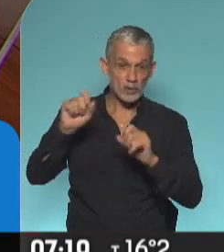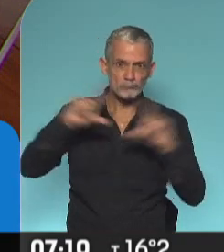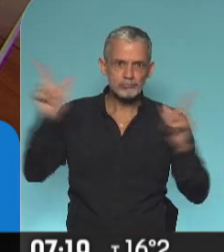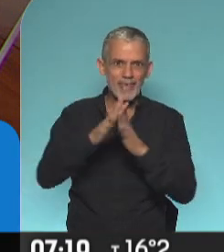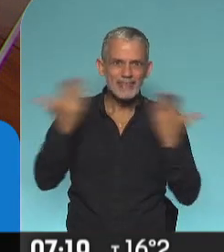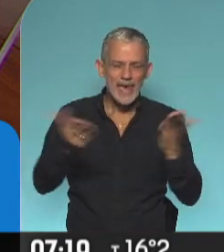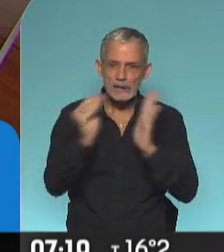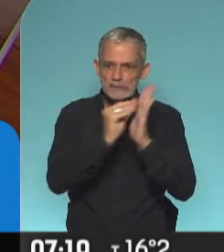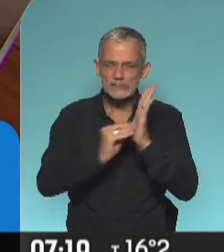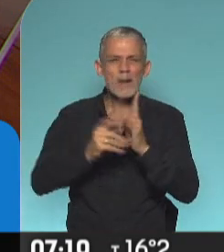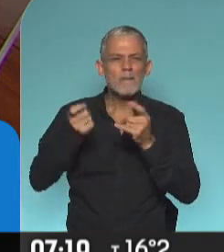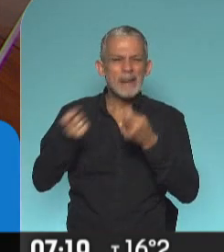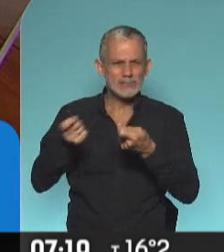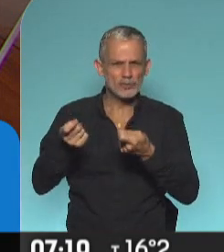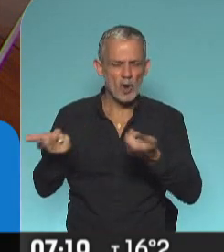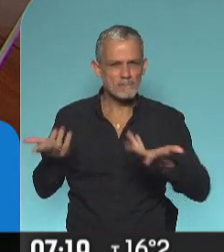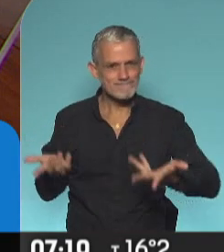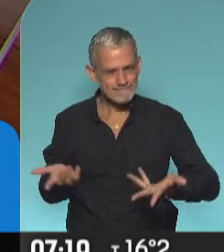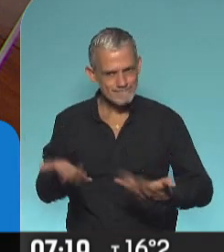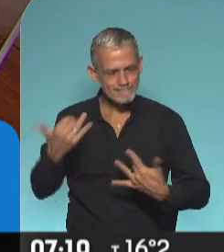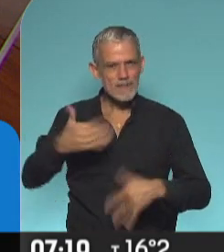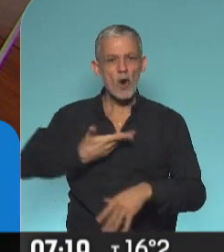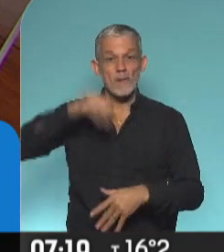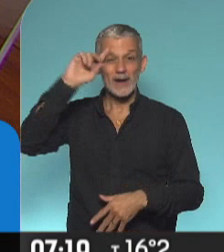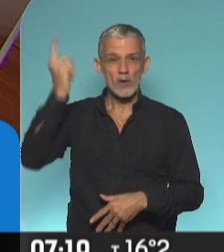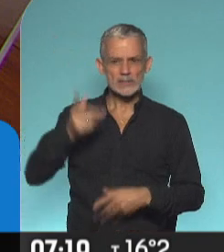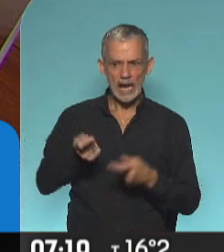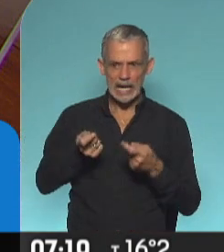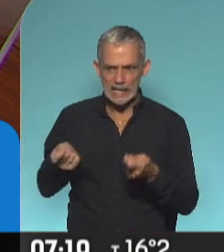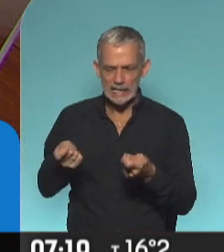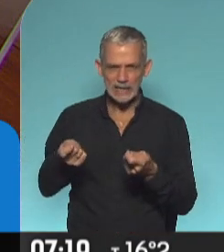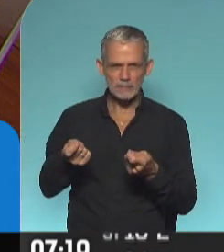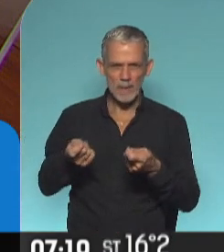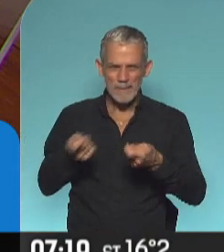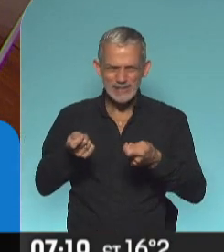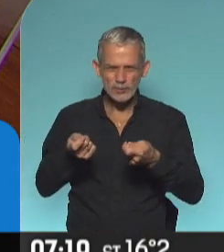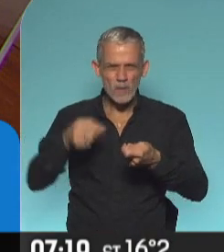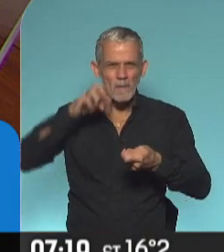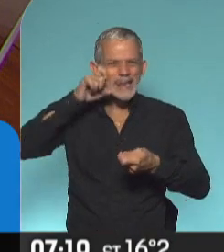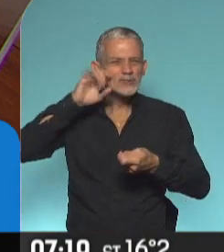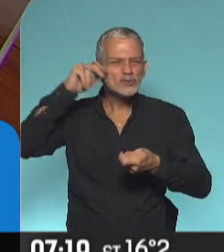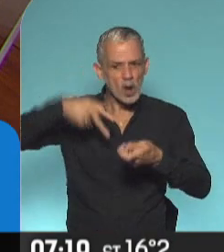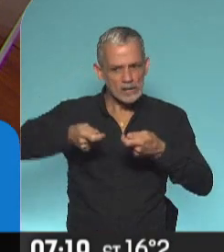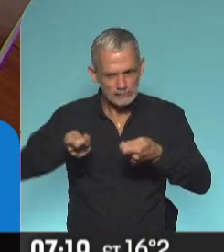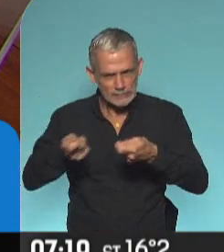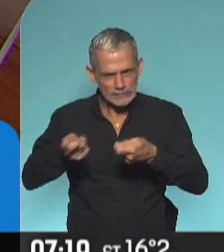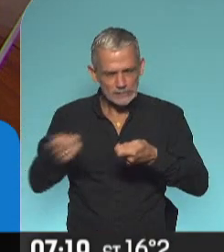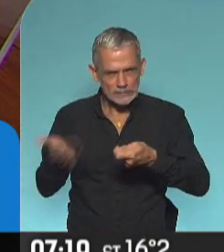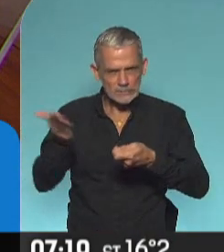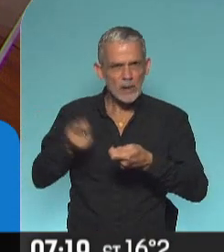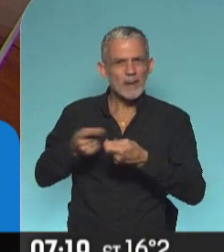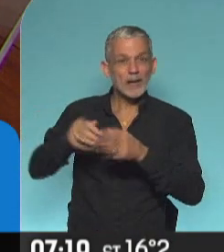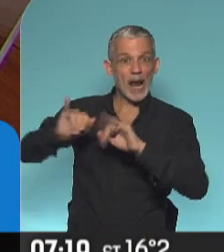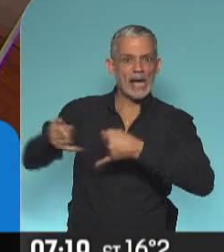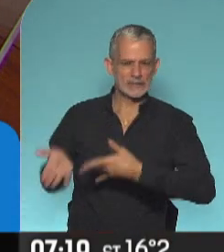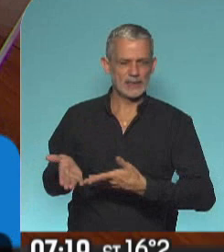los diarios. Presión es la palabra que se usa desde el Gobierno Nacional para analizar justamente esta decisión de la Corte Suprema de aceptar el persaltum. ¿Por qué,